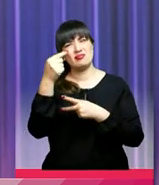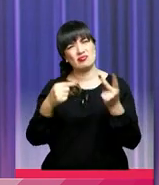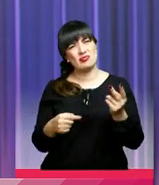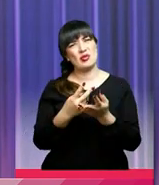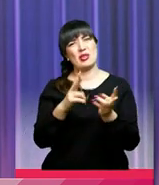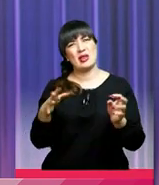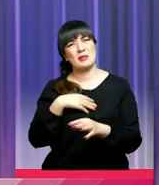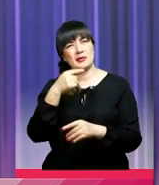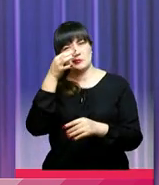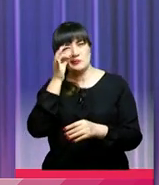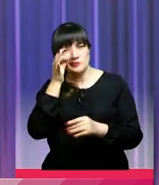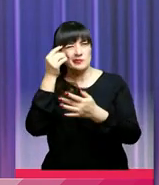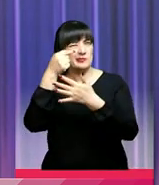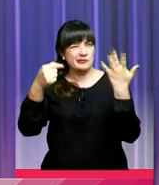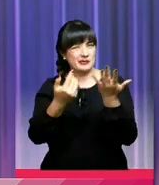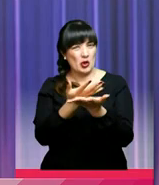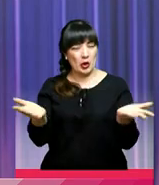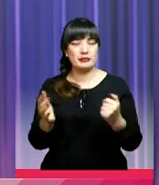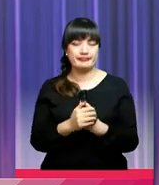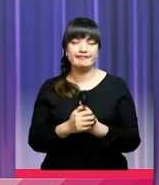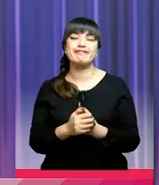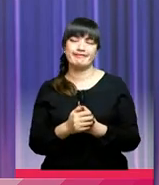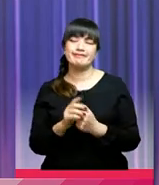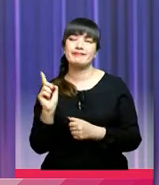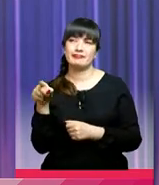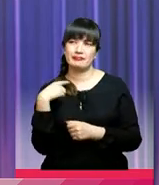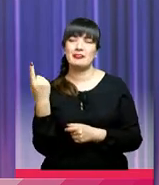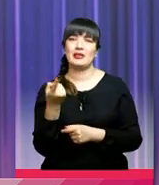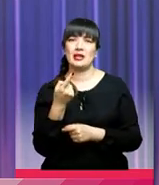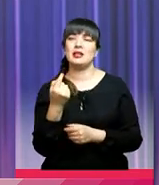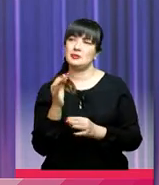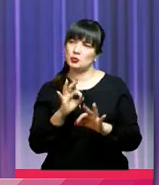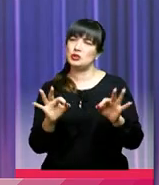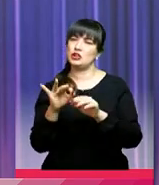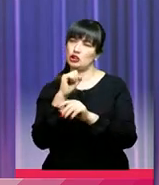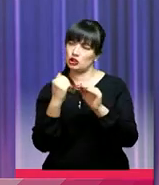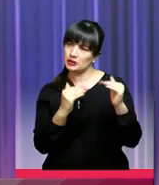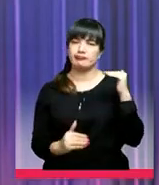drogas, desde luego que hay una justicia social y más equitativa en favor de todo el pueblo colombiano.